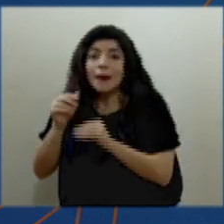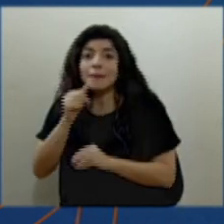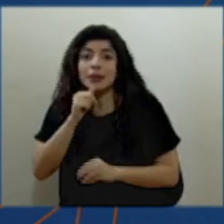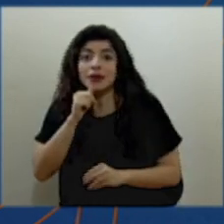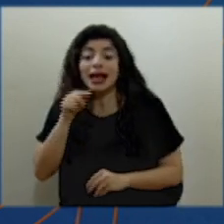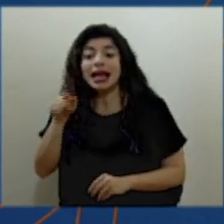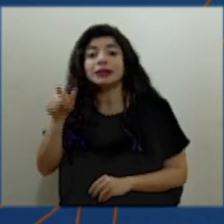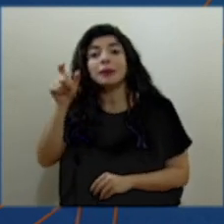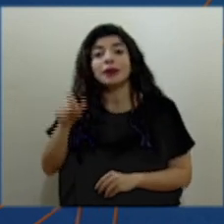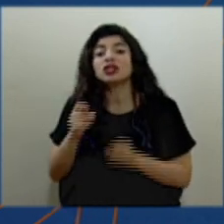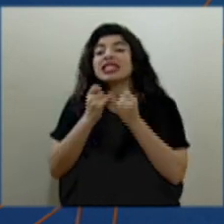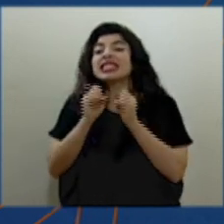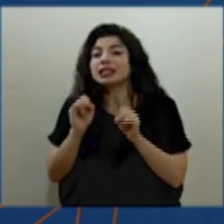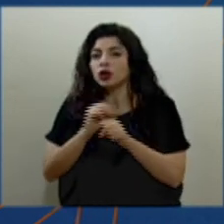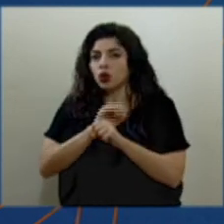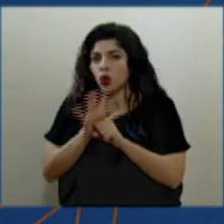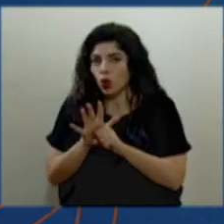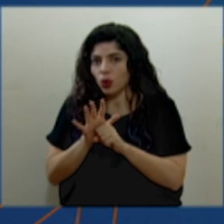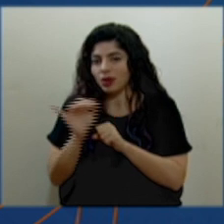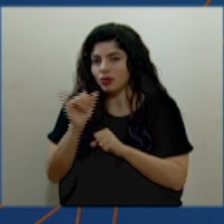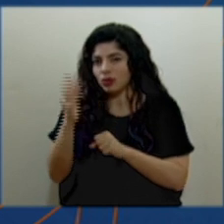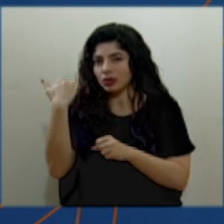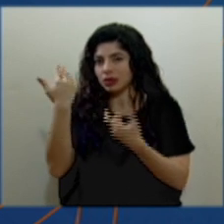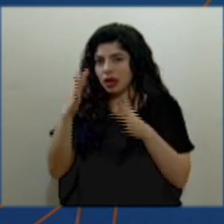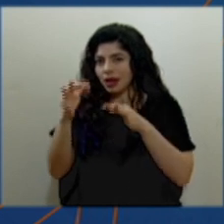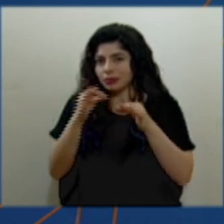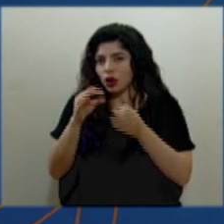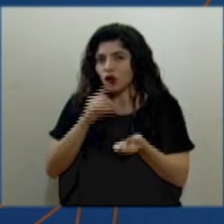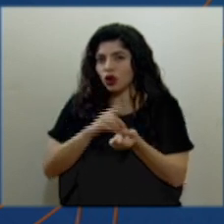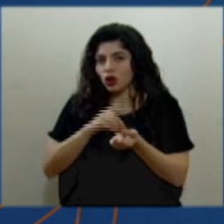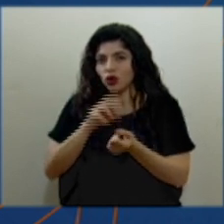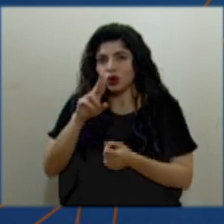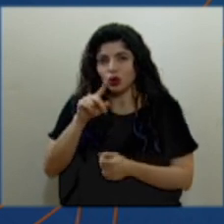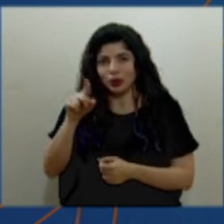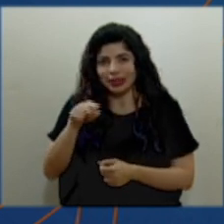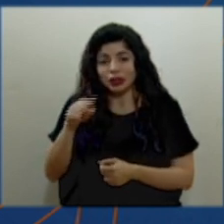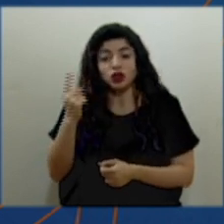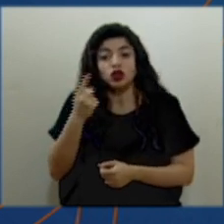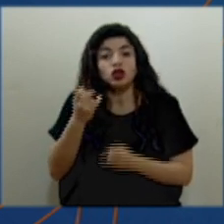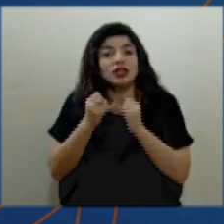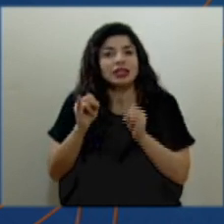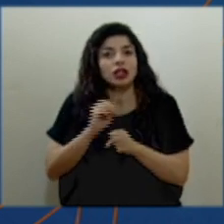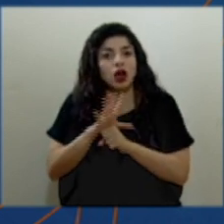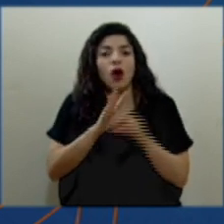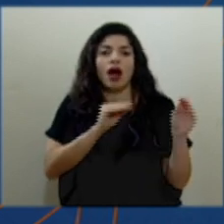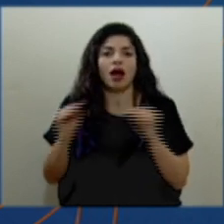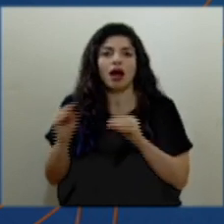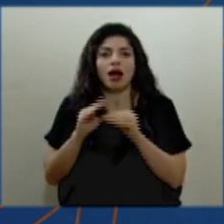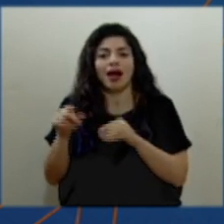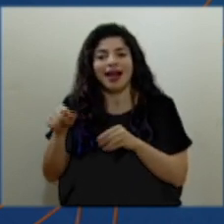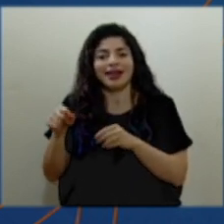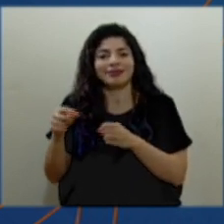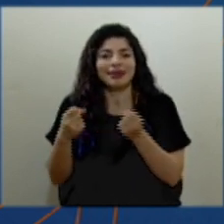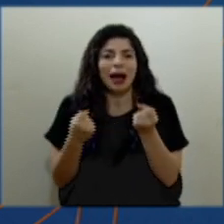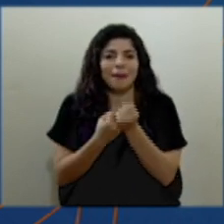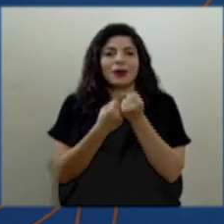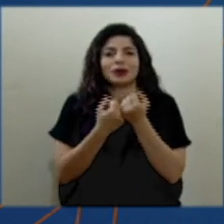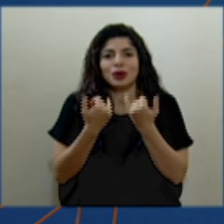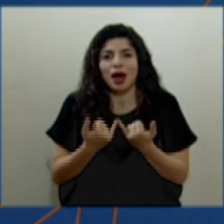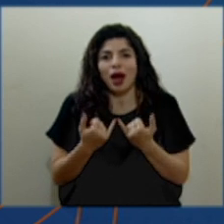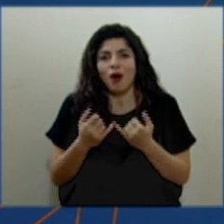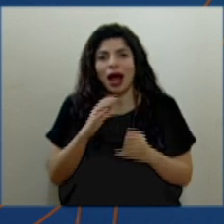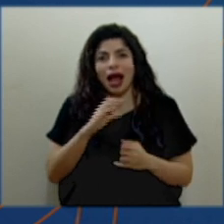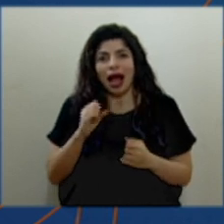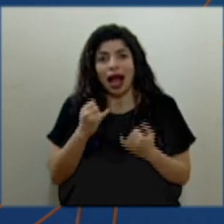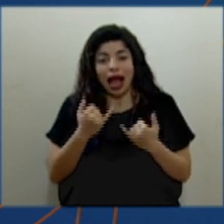son pacientes no COVID, como lo ha explicado el doctor Ruiz, y esto complementa la estrategia que la Caja está